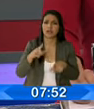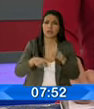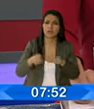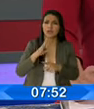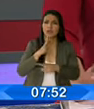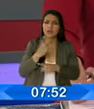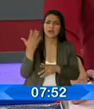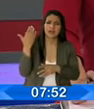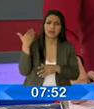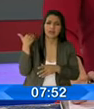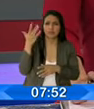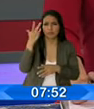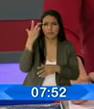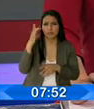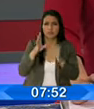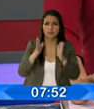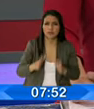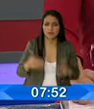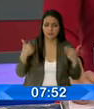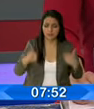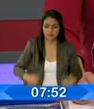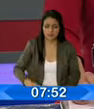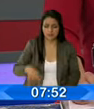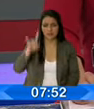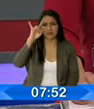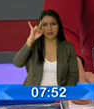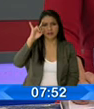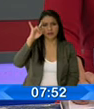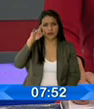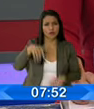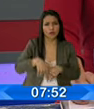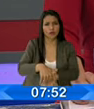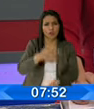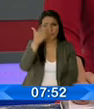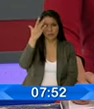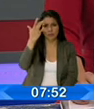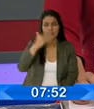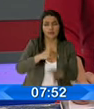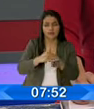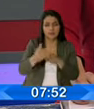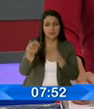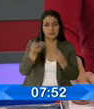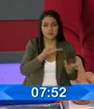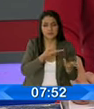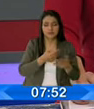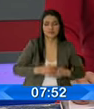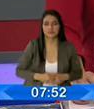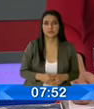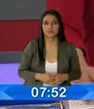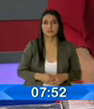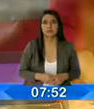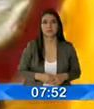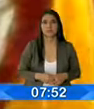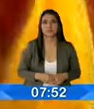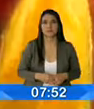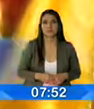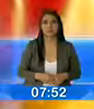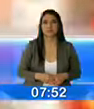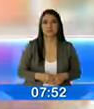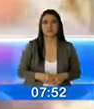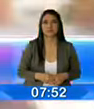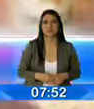él. ¿Por qué ciudadanos deciden vestirse de diablos y salir a las calles? Pues les invitamos a conocer más en el siguiente reportaje.